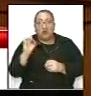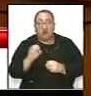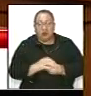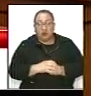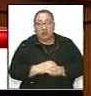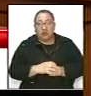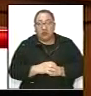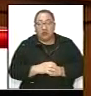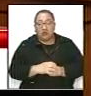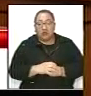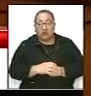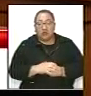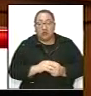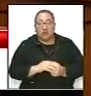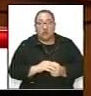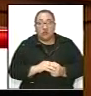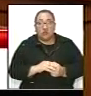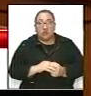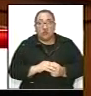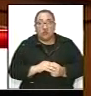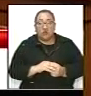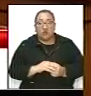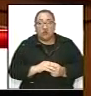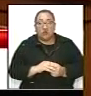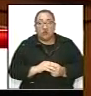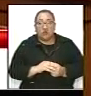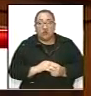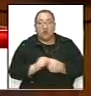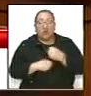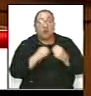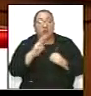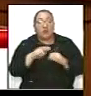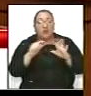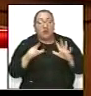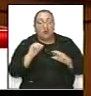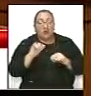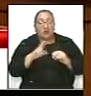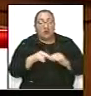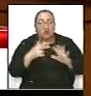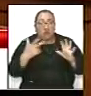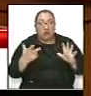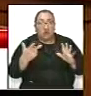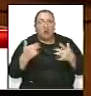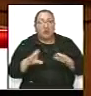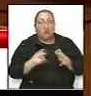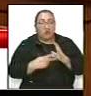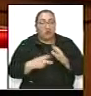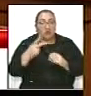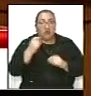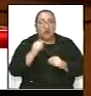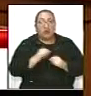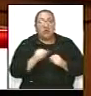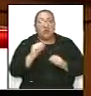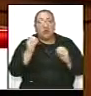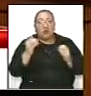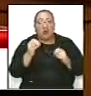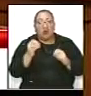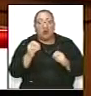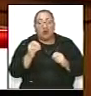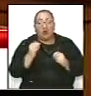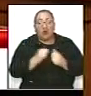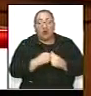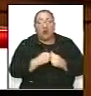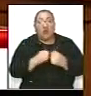76.3%. Adicionalmente, entre los años 2017 y 2018, se incrementó el número de adolescentes